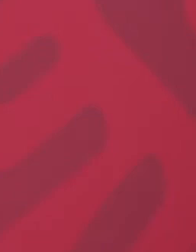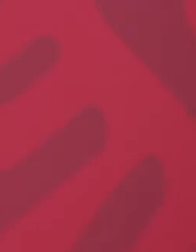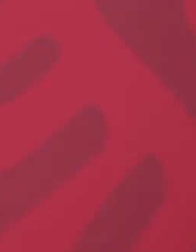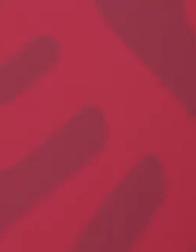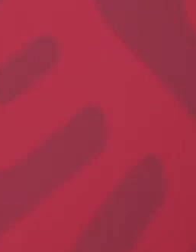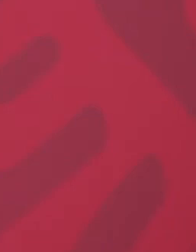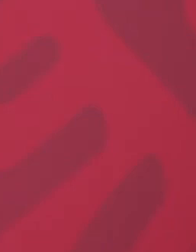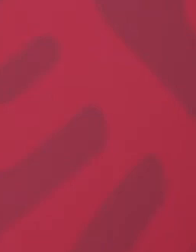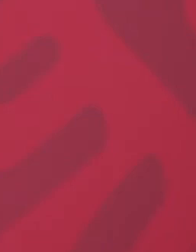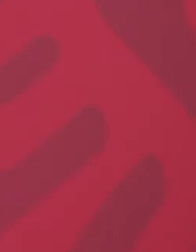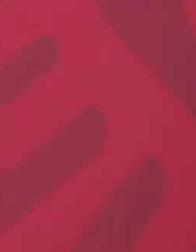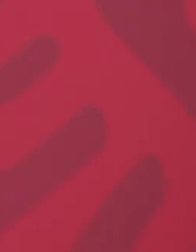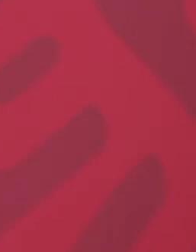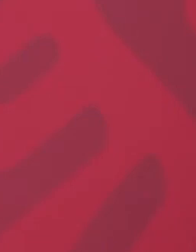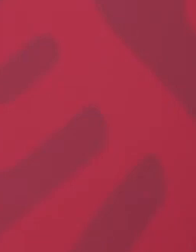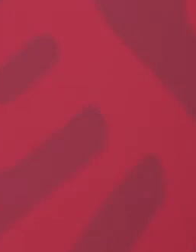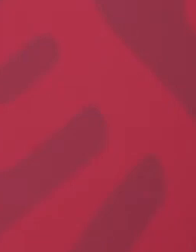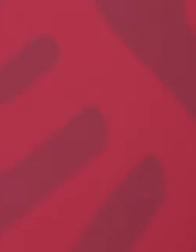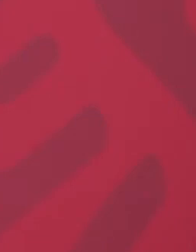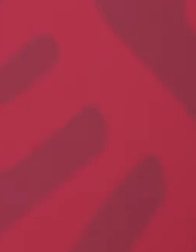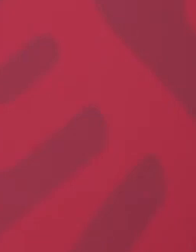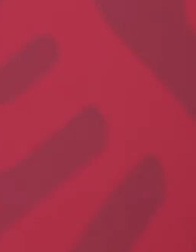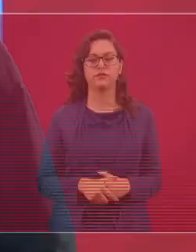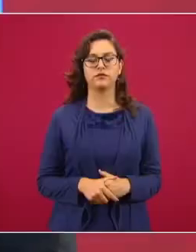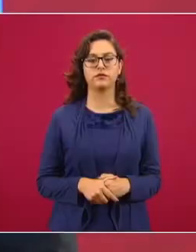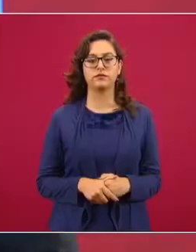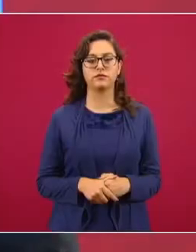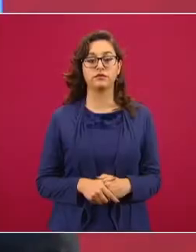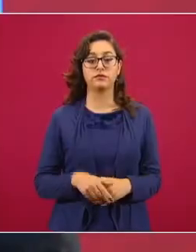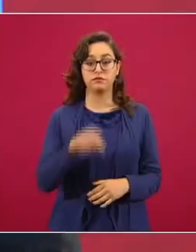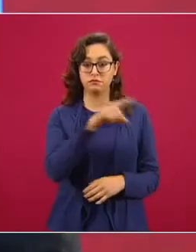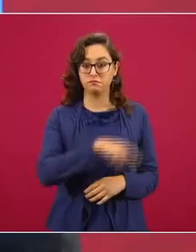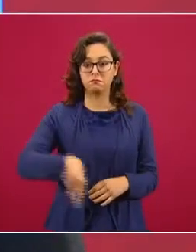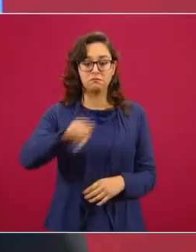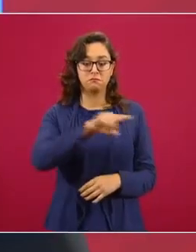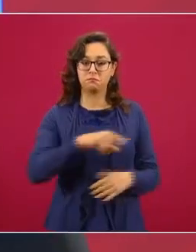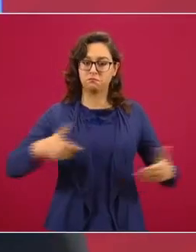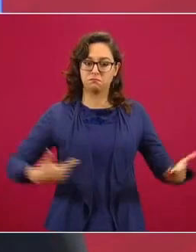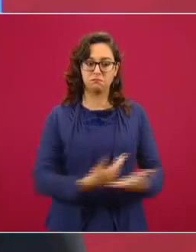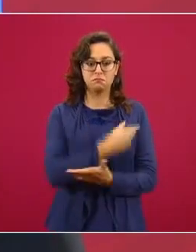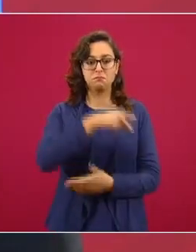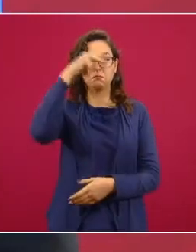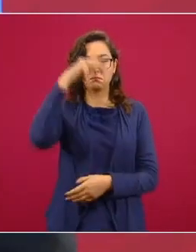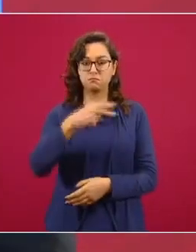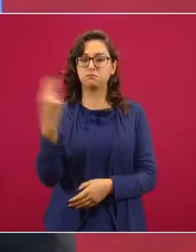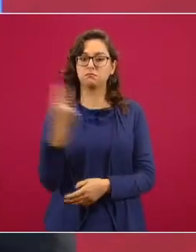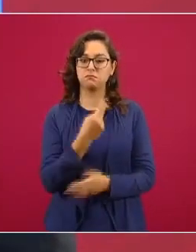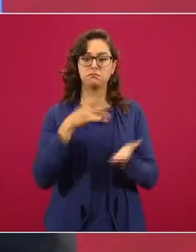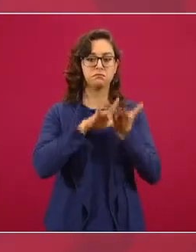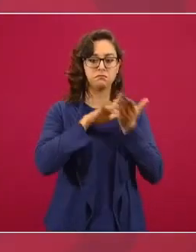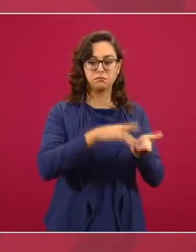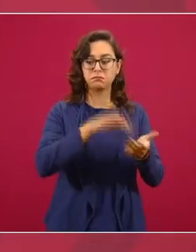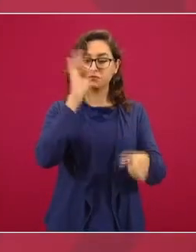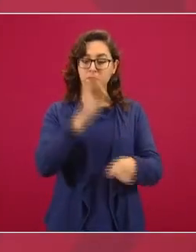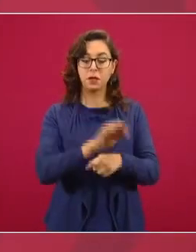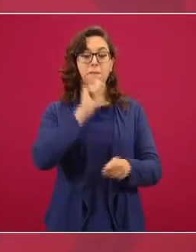porque son mexicanos y lo tenemos que apoyar y proteger a ellos y a sus familias,